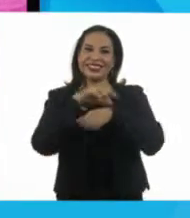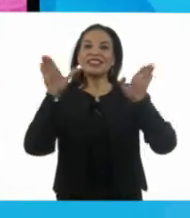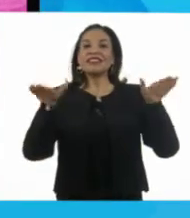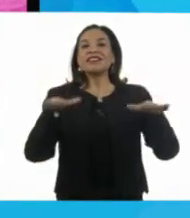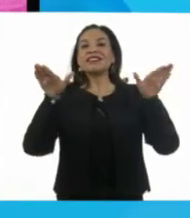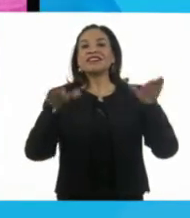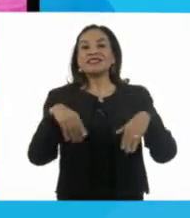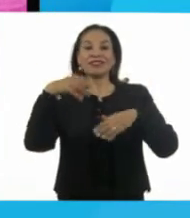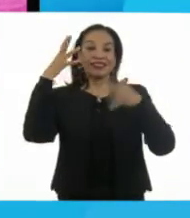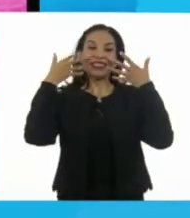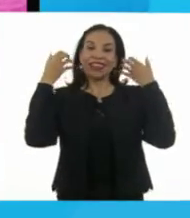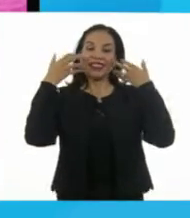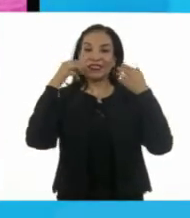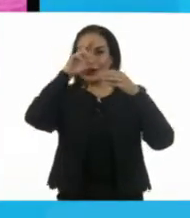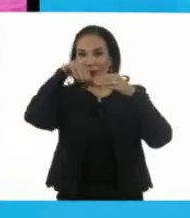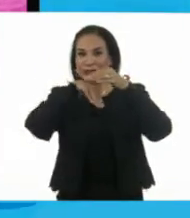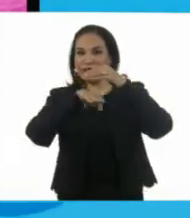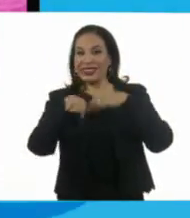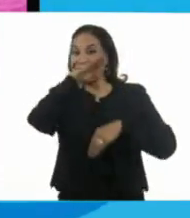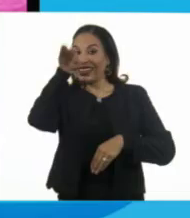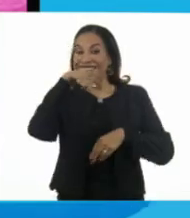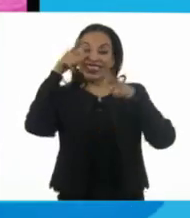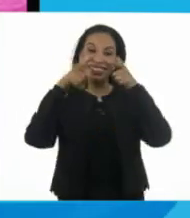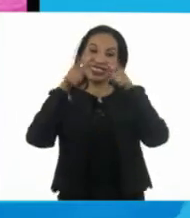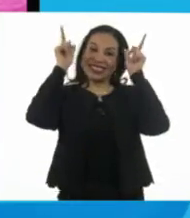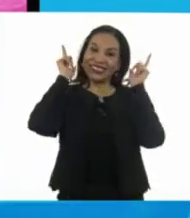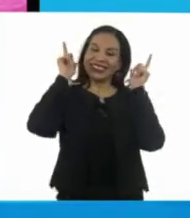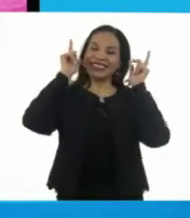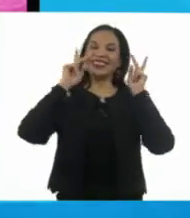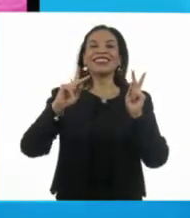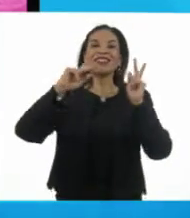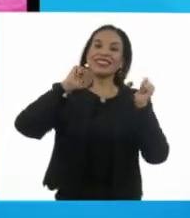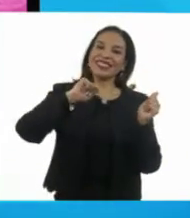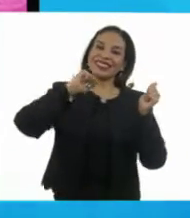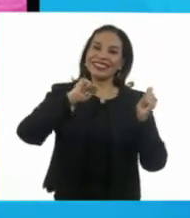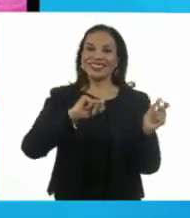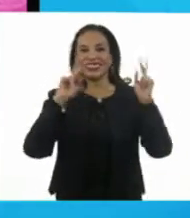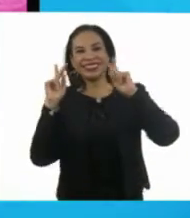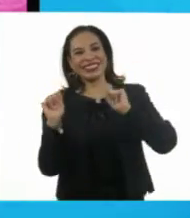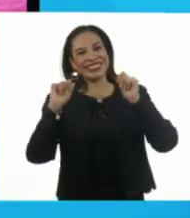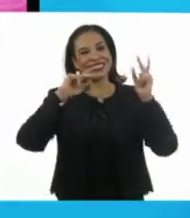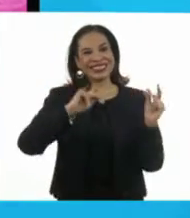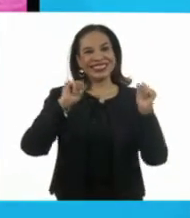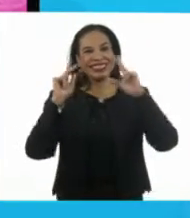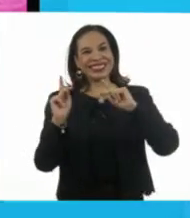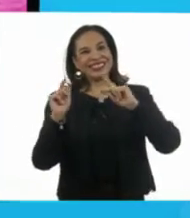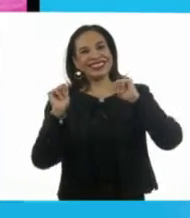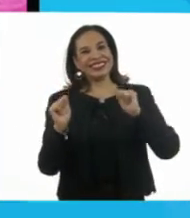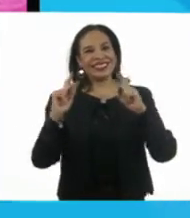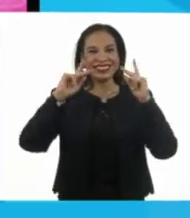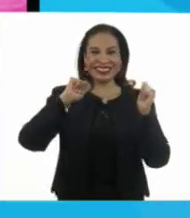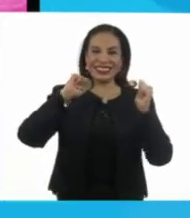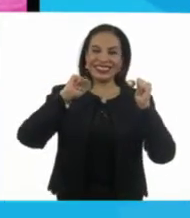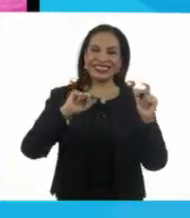real, un gato, un topo y un elefante loco. Para papam, papam.